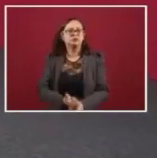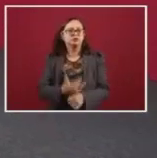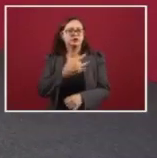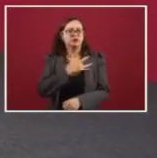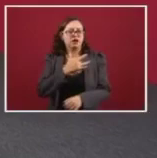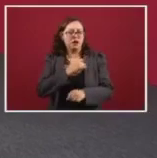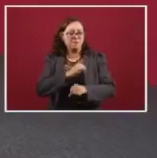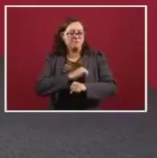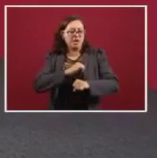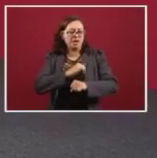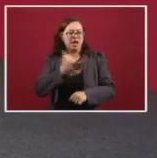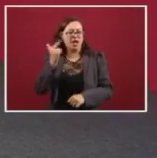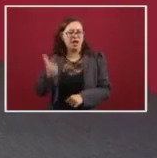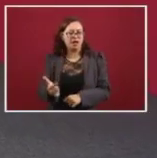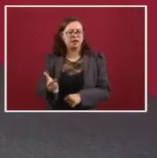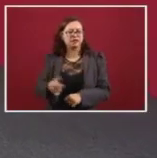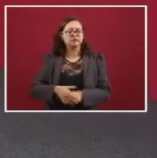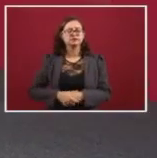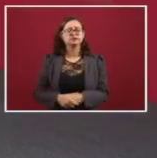Miren,